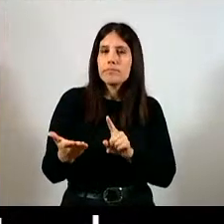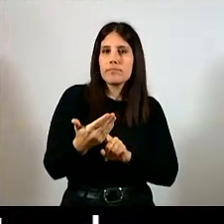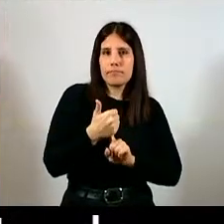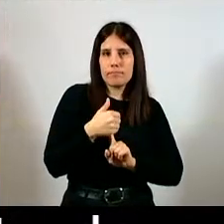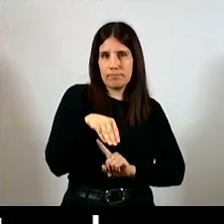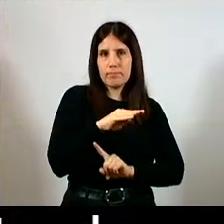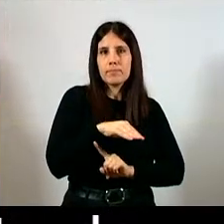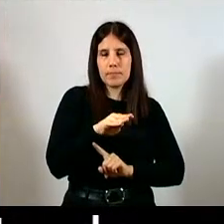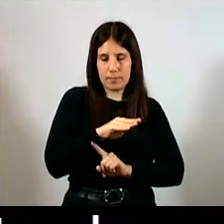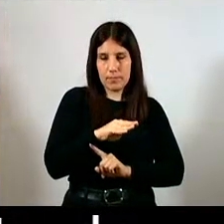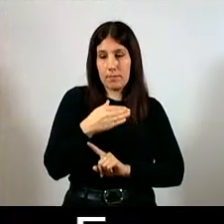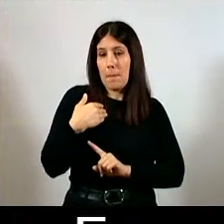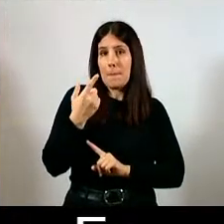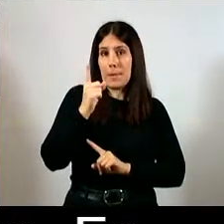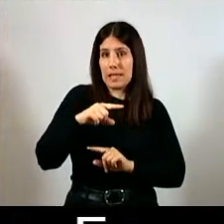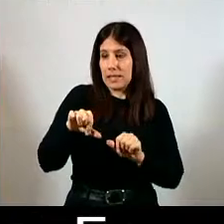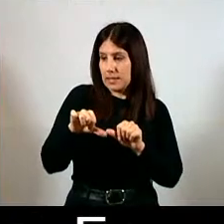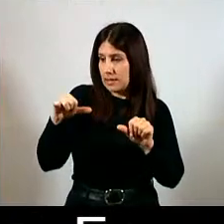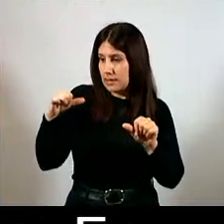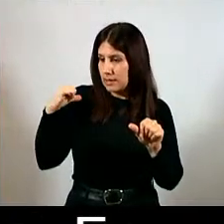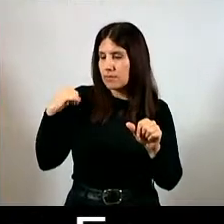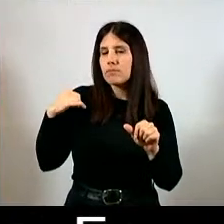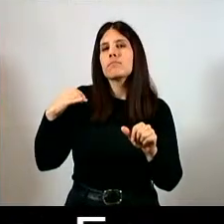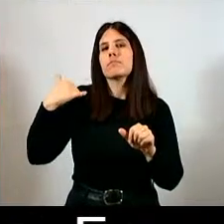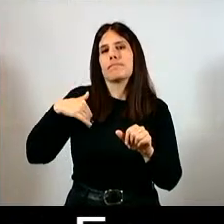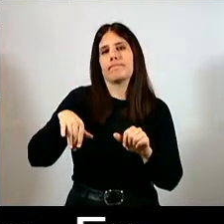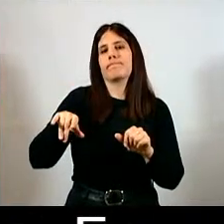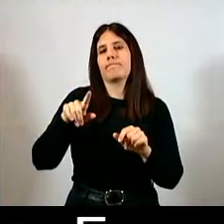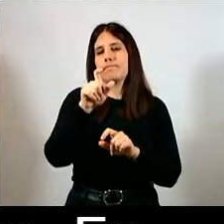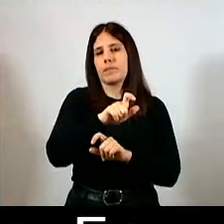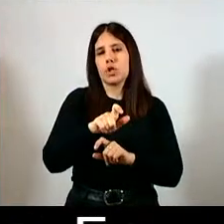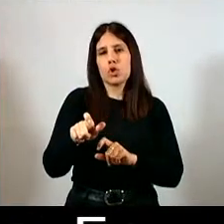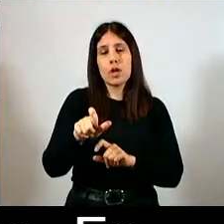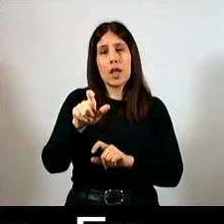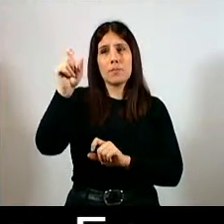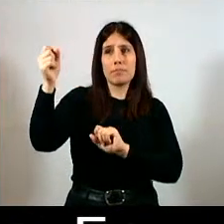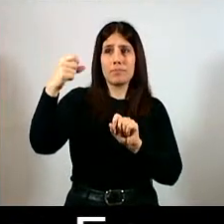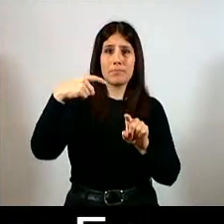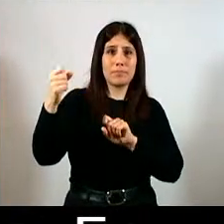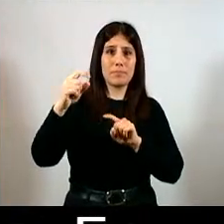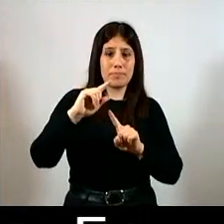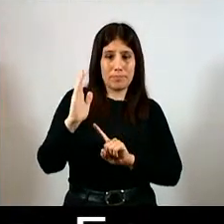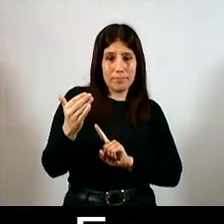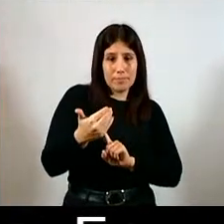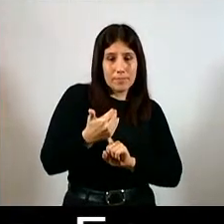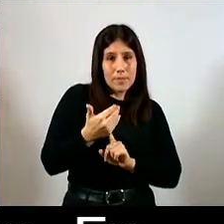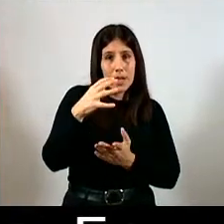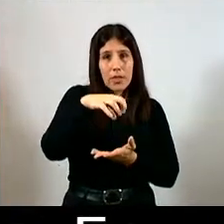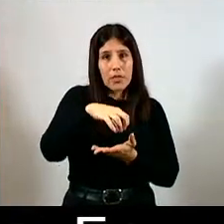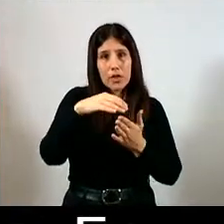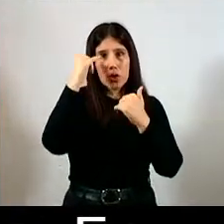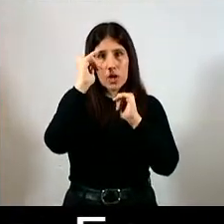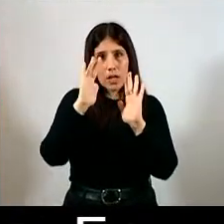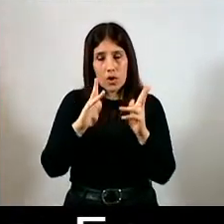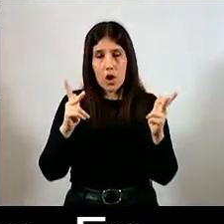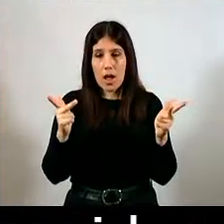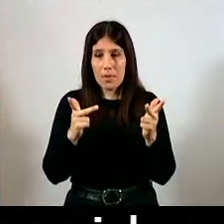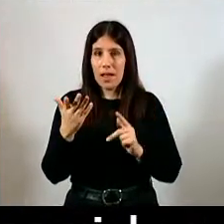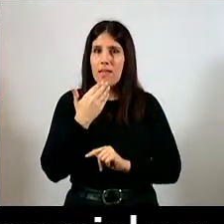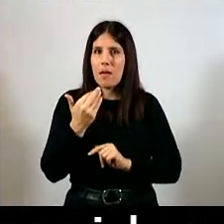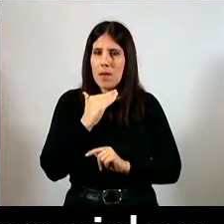se ha registrado un aumento significativo de las acogidas de migrantes del Centro de Atención de Emergencias y Derivación de